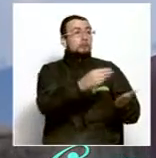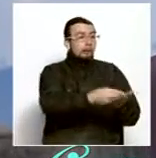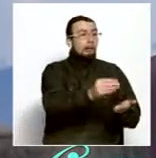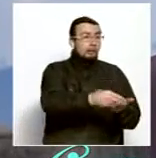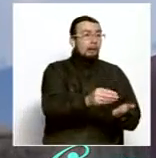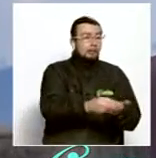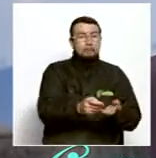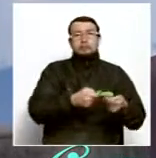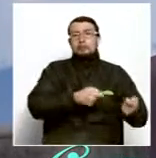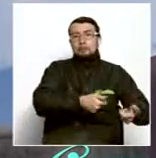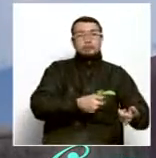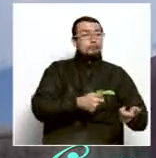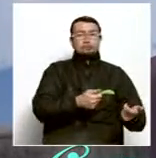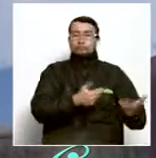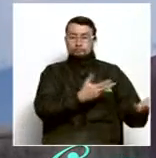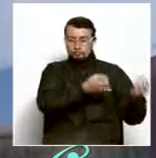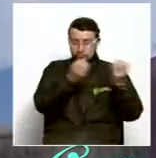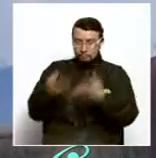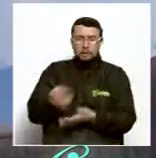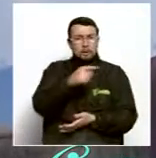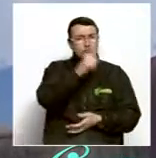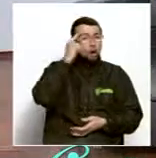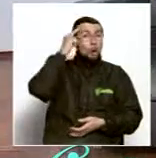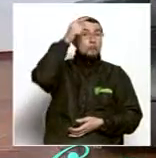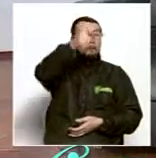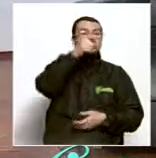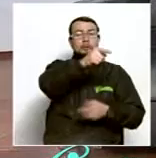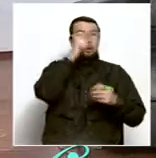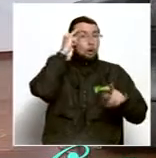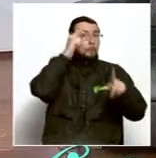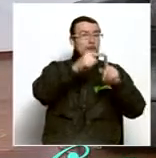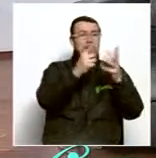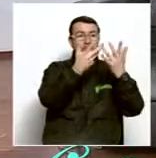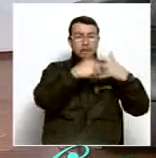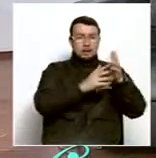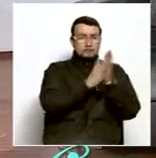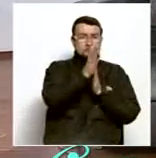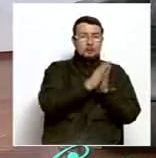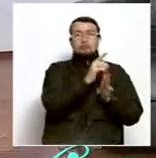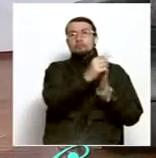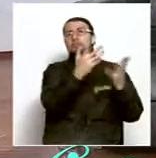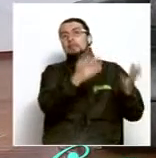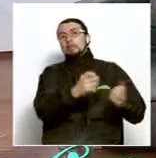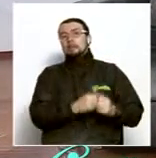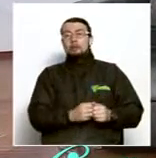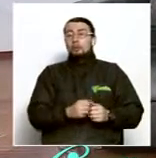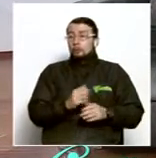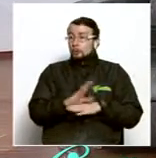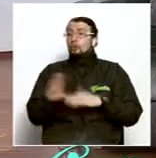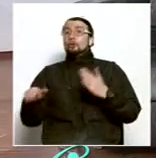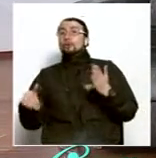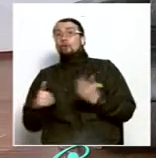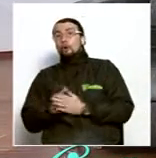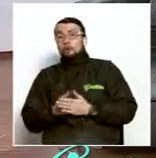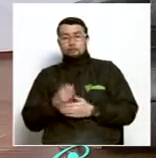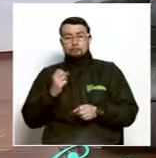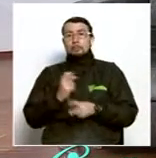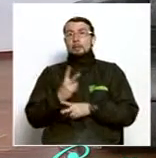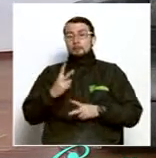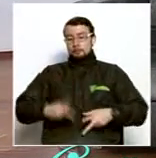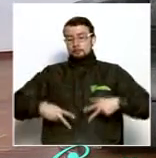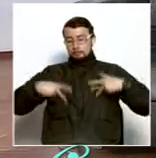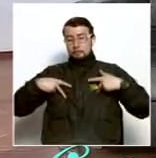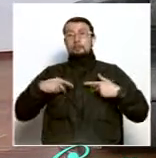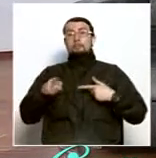semillas, ¿sí? Porque lo que ellos tienen en mente es un gran negocio, ¿no? Y pues de paso todos nosotros ponemos en grave riesgo nuestra